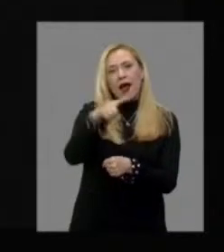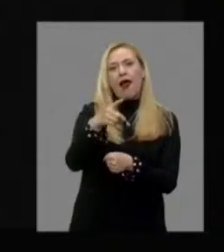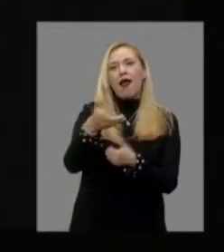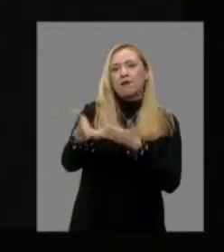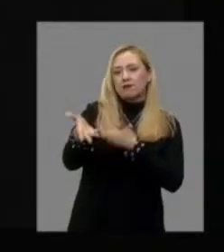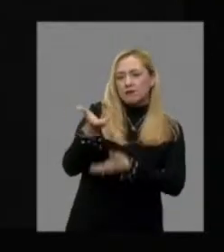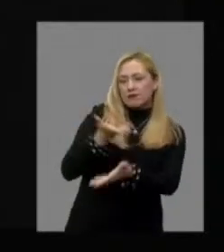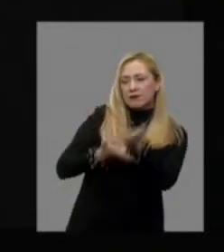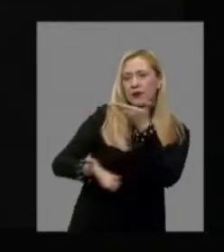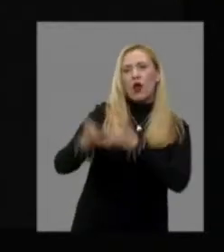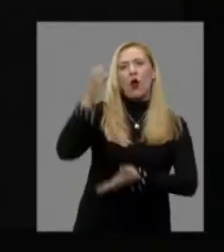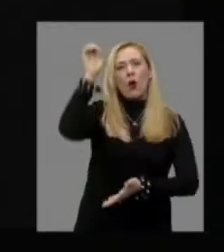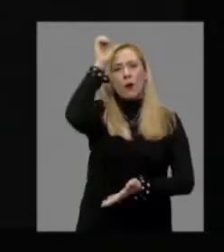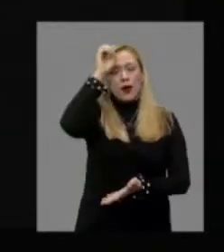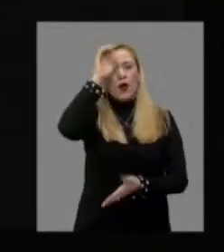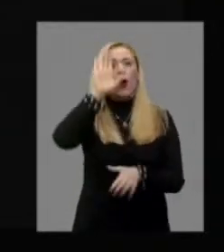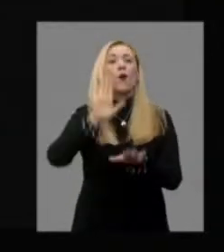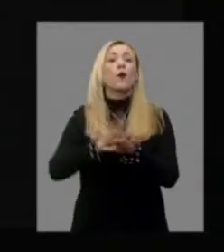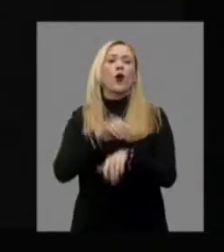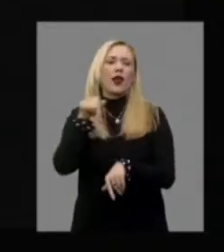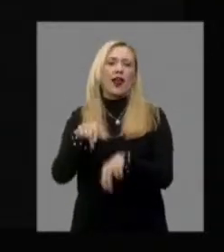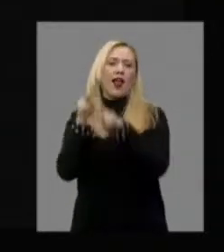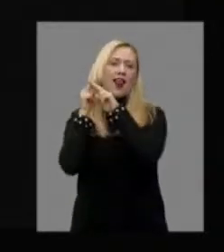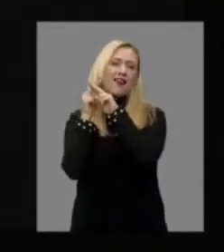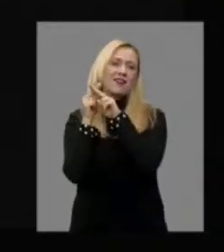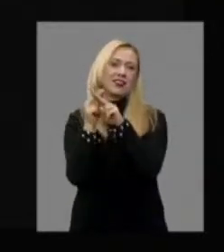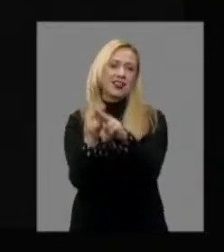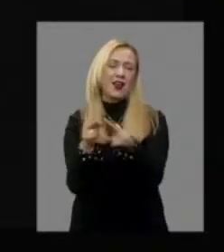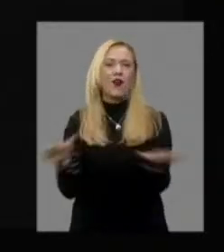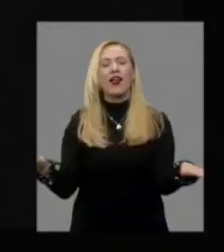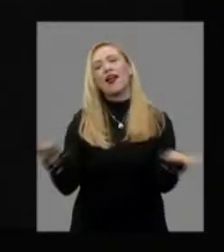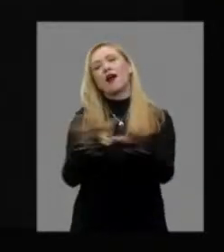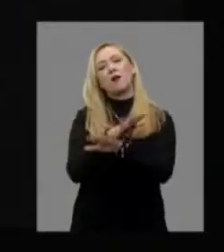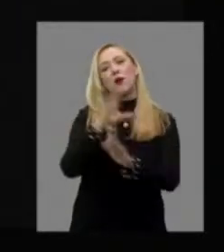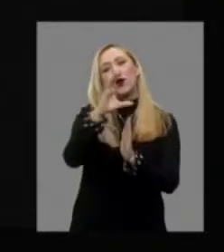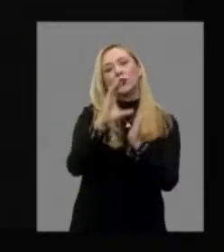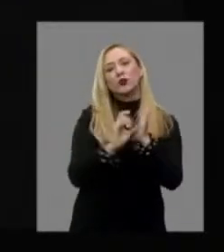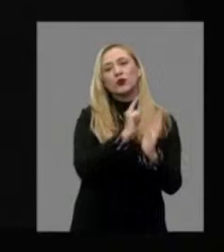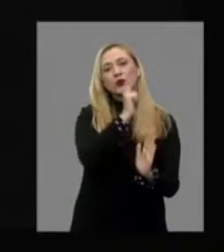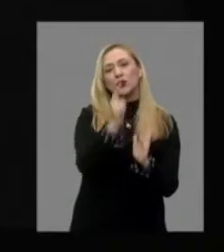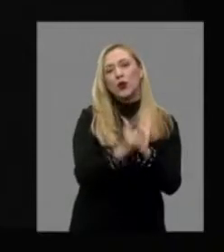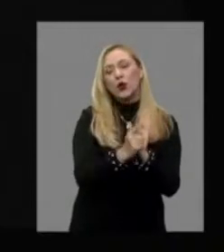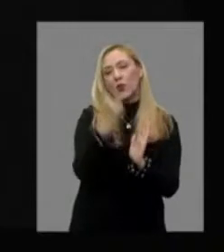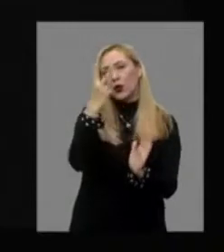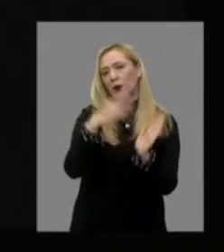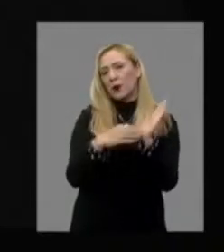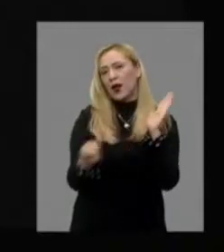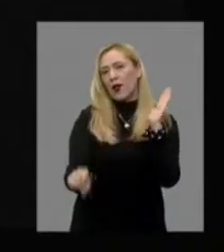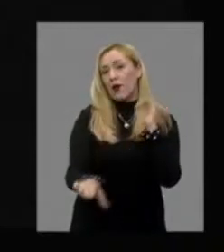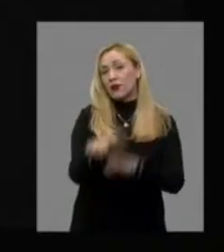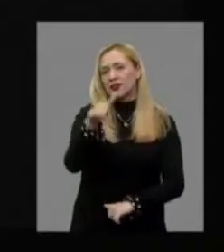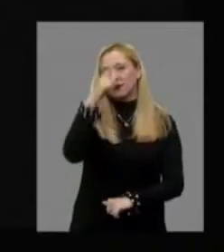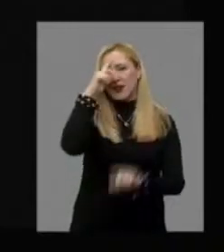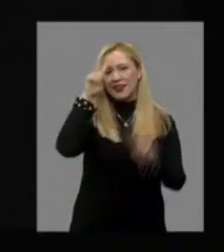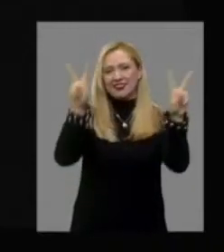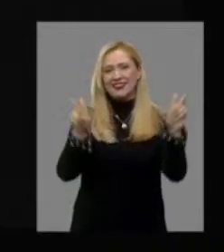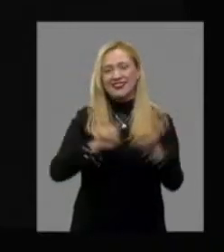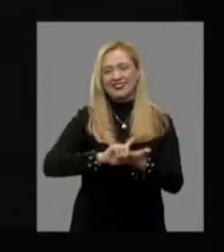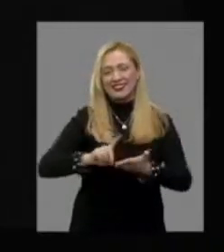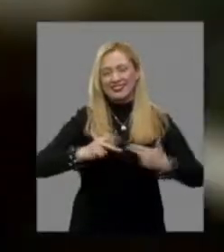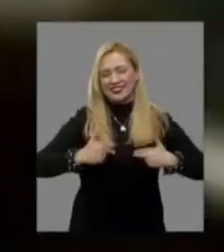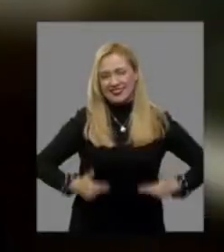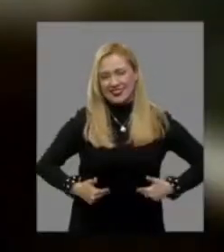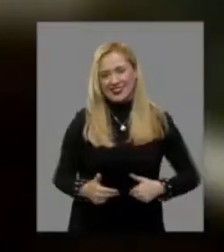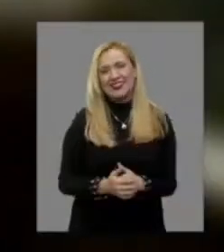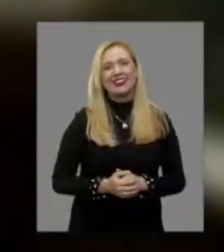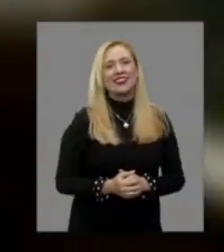vista con motivo del aniversario de la reforma constitucional de 2011 en materia de derechos humanos.